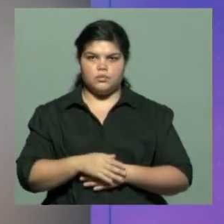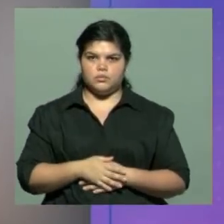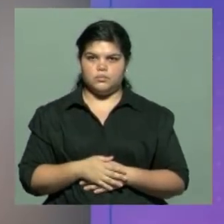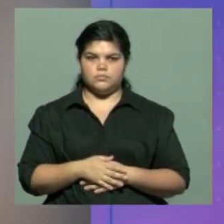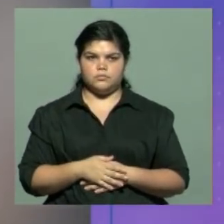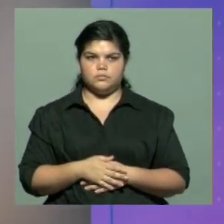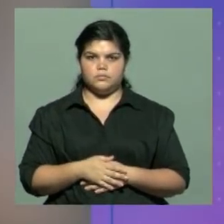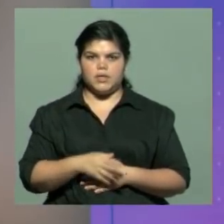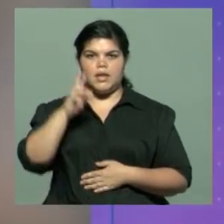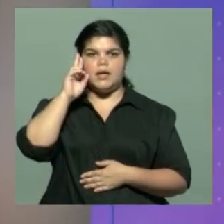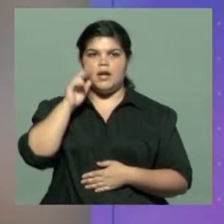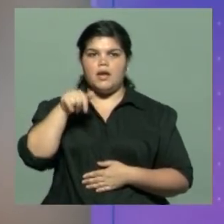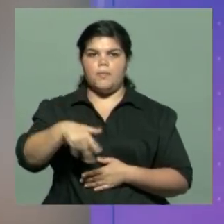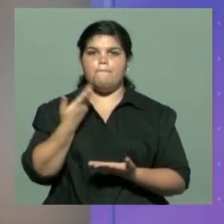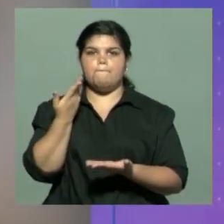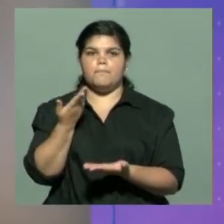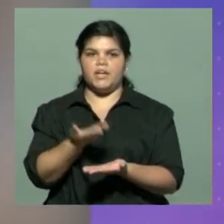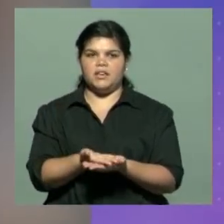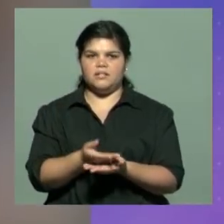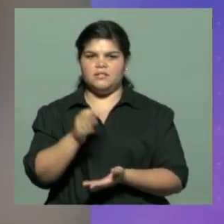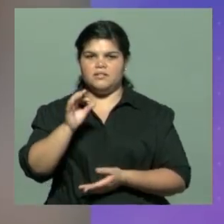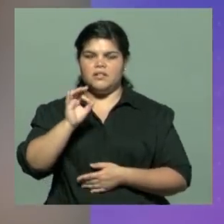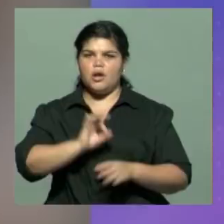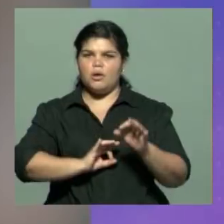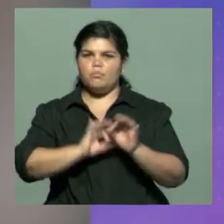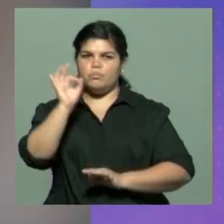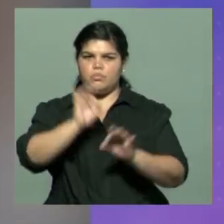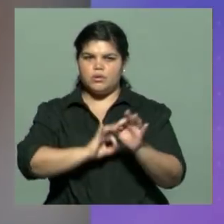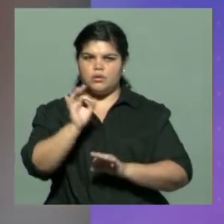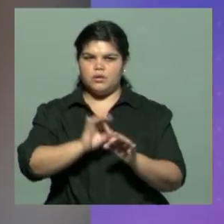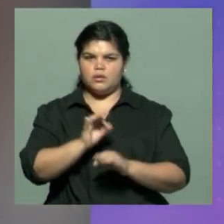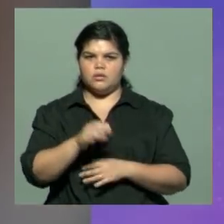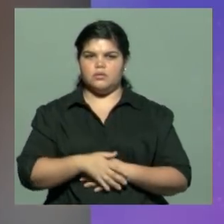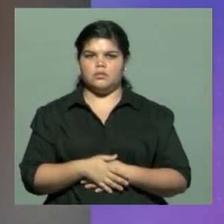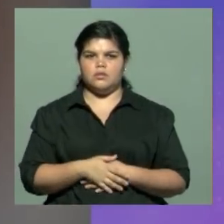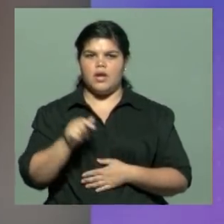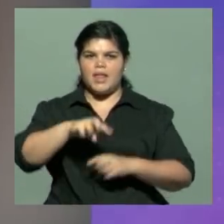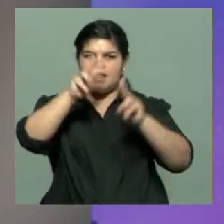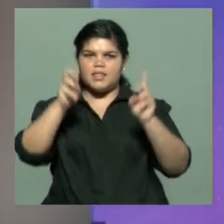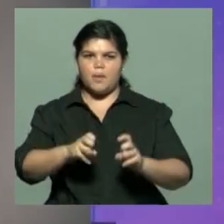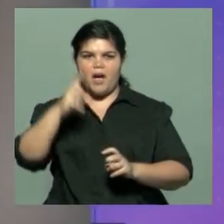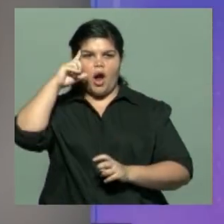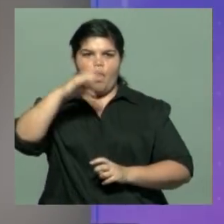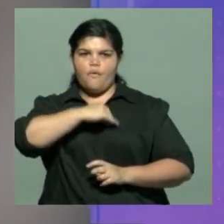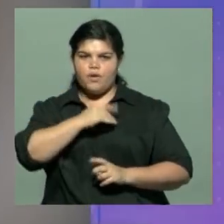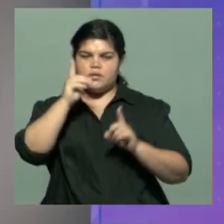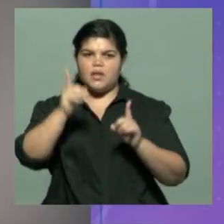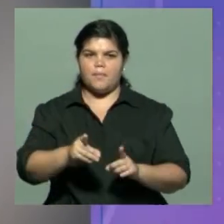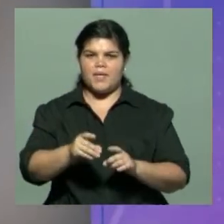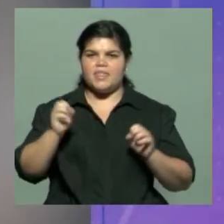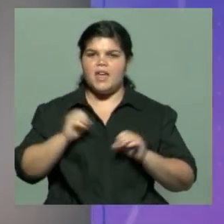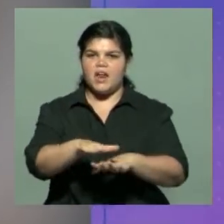Perfecto. Les pido el retiro del proyecto por respeto a las creencias y al tiempo sagrado de